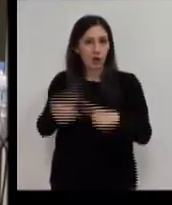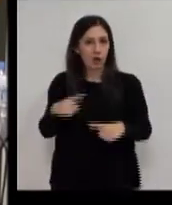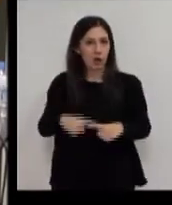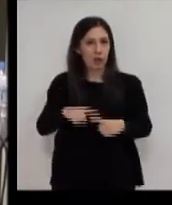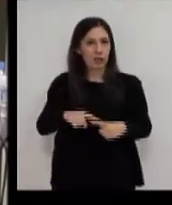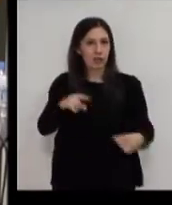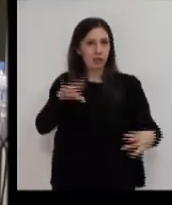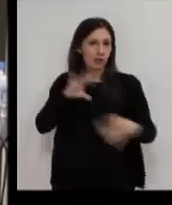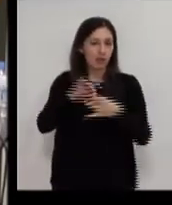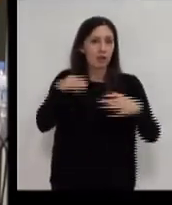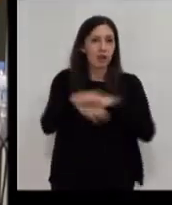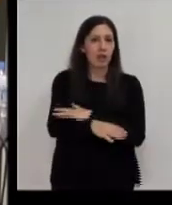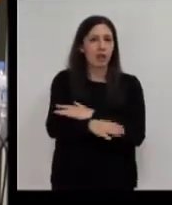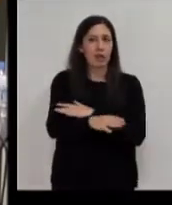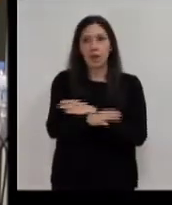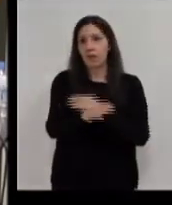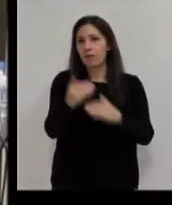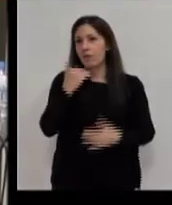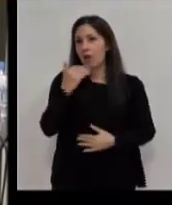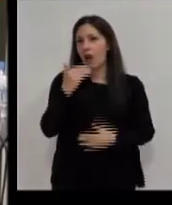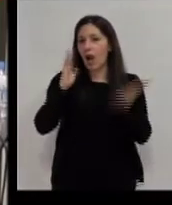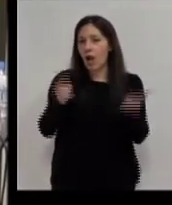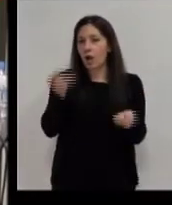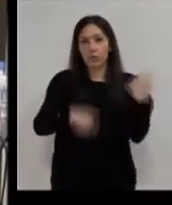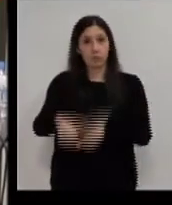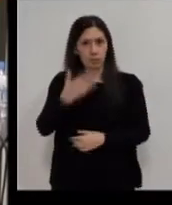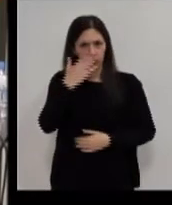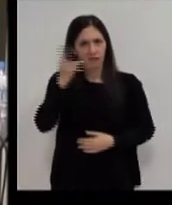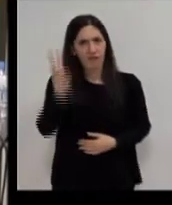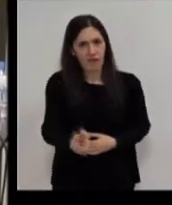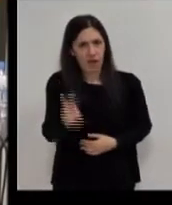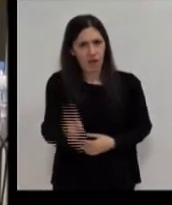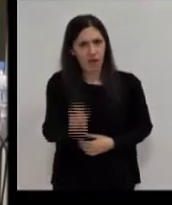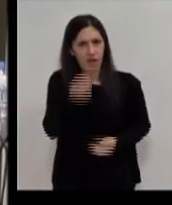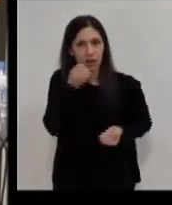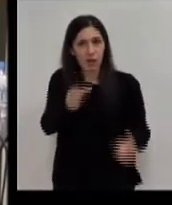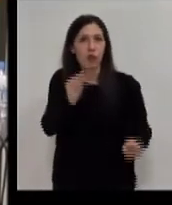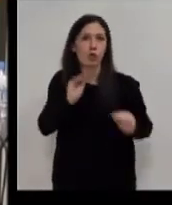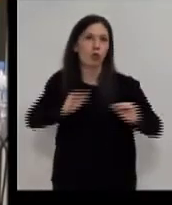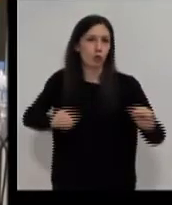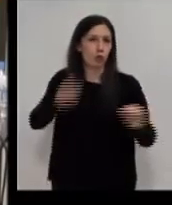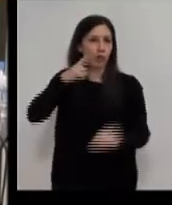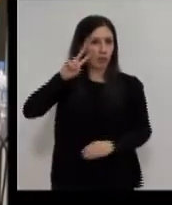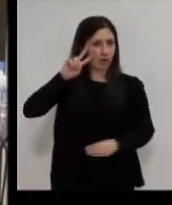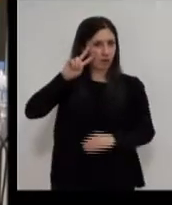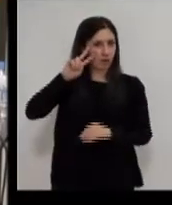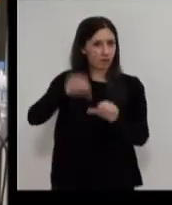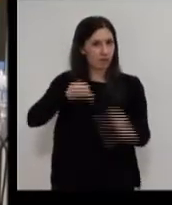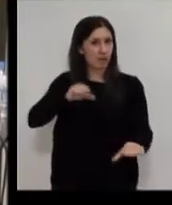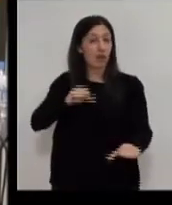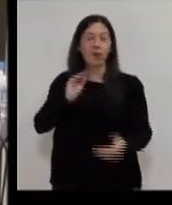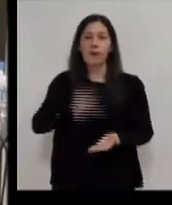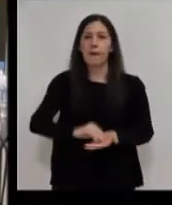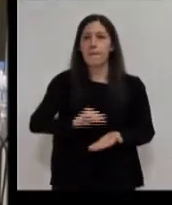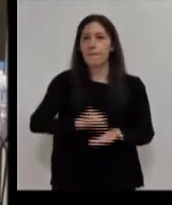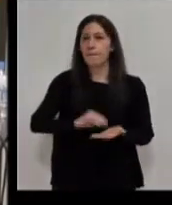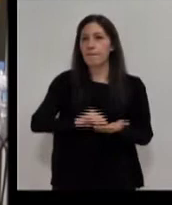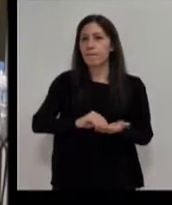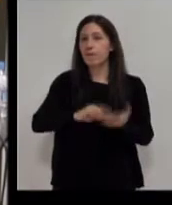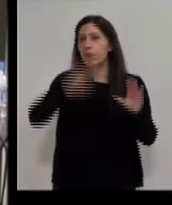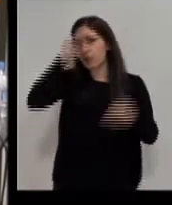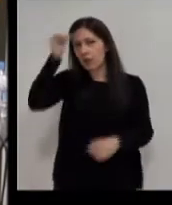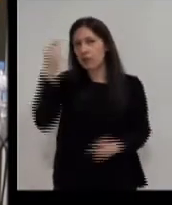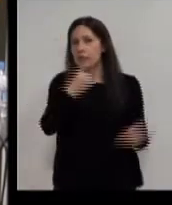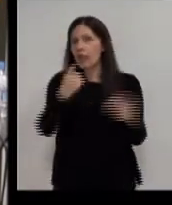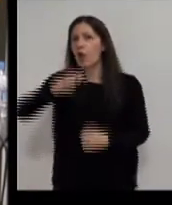que ofrecen información sobre la propia accesibilidad que presenta un establecimiento. Y es muy válida la información, porque es su propia experiencia. Pero